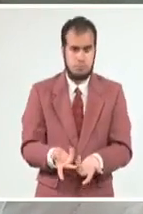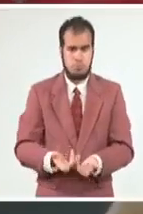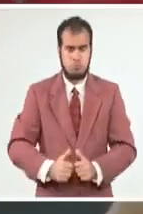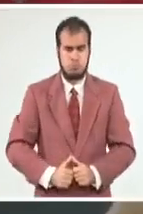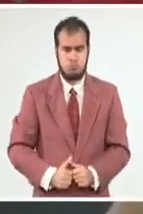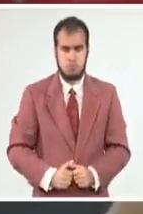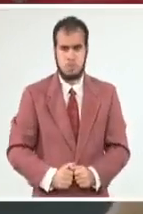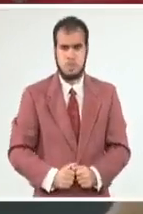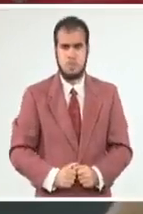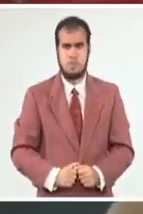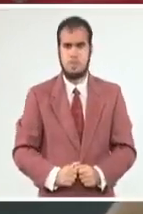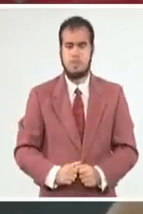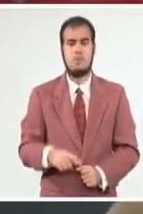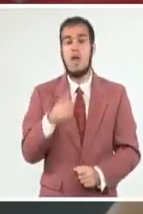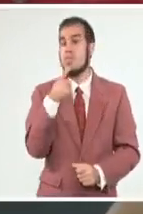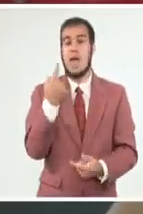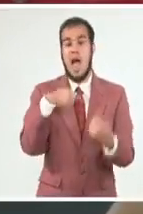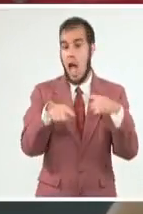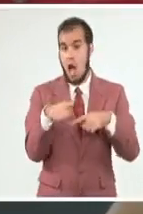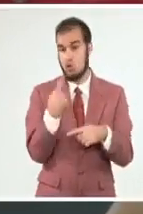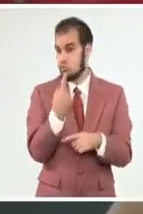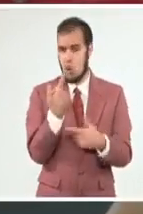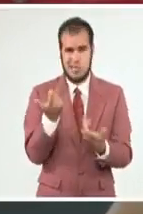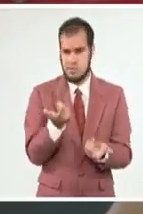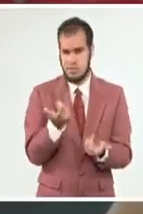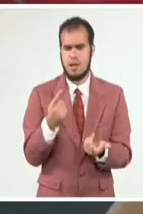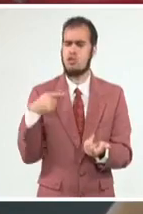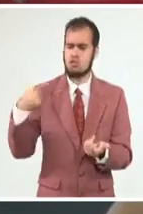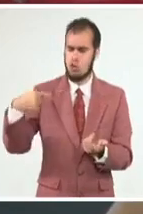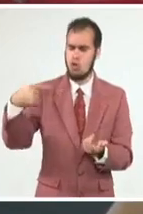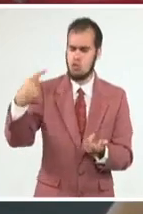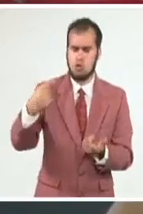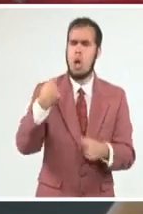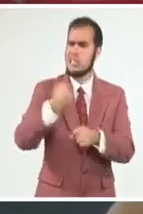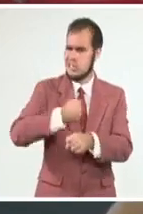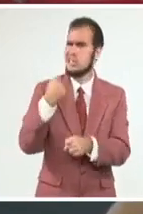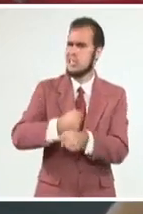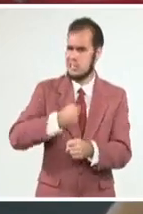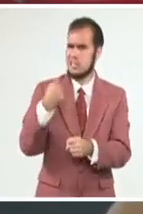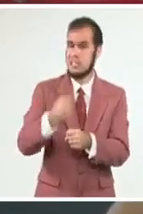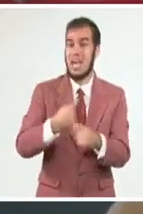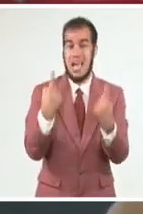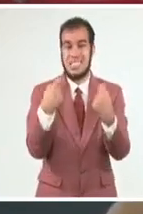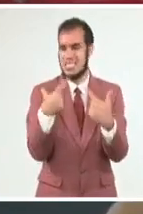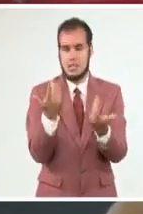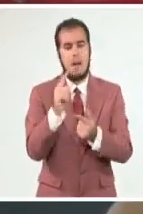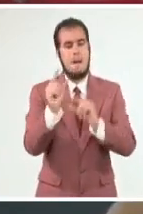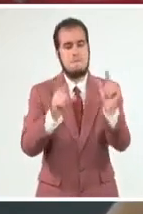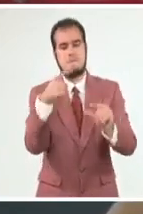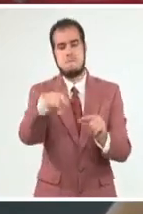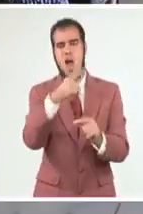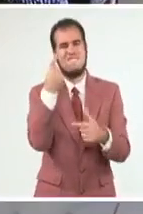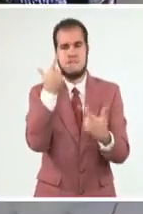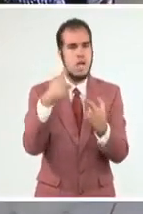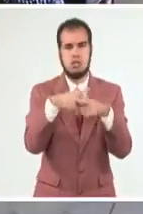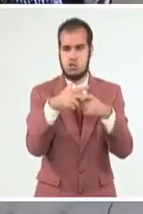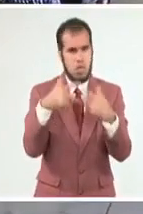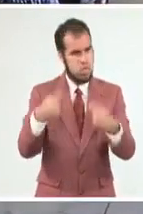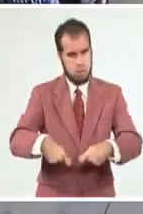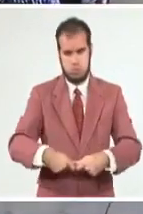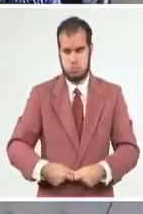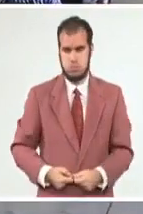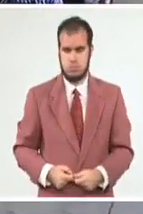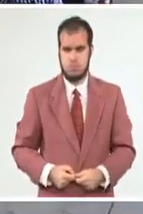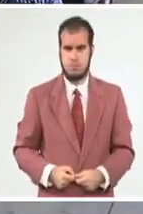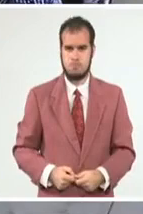estos momentos en un combate día a día donde es necesario que la gente vea las soluciones.